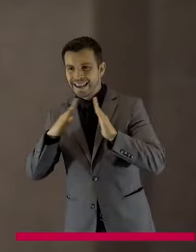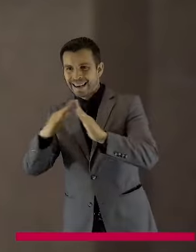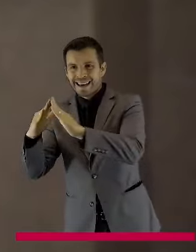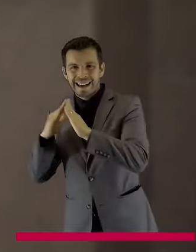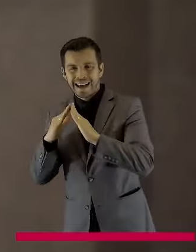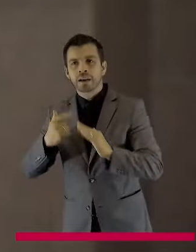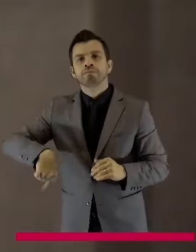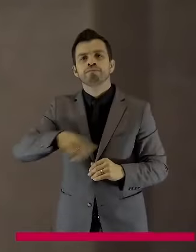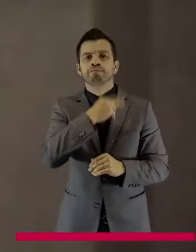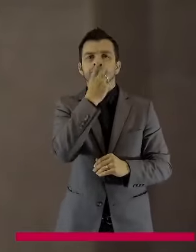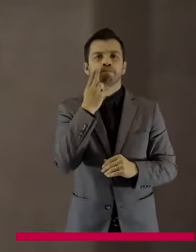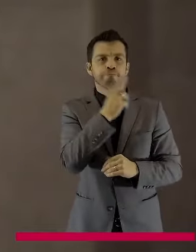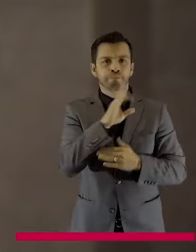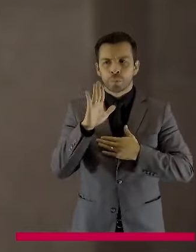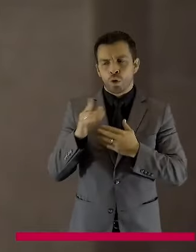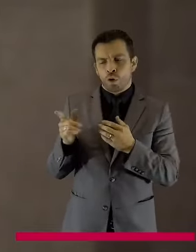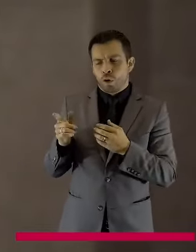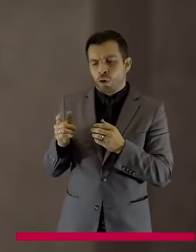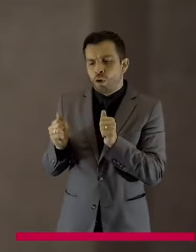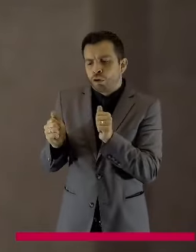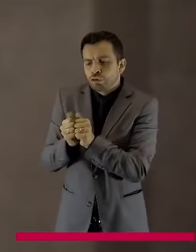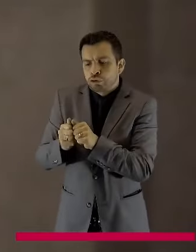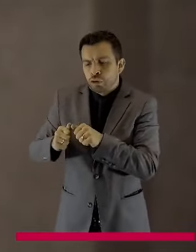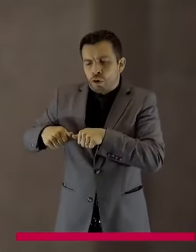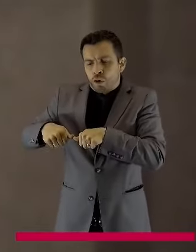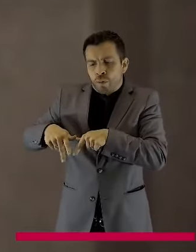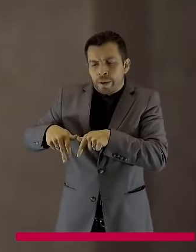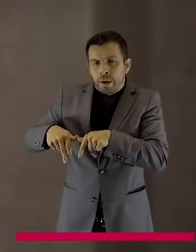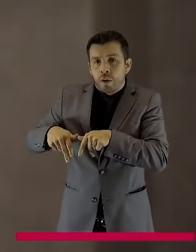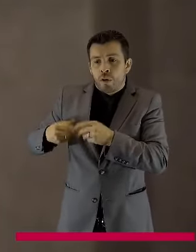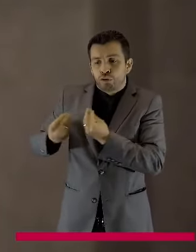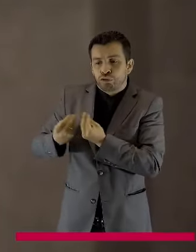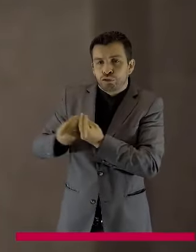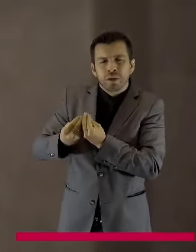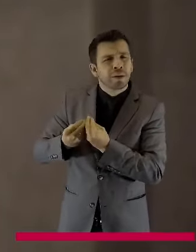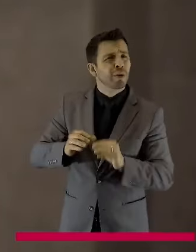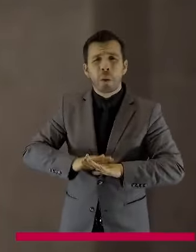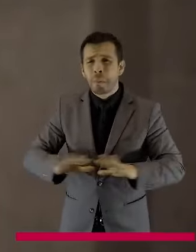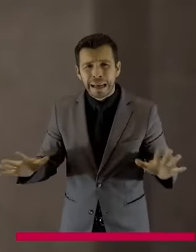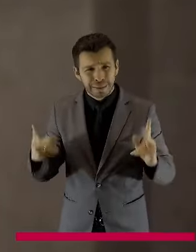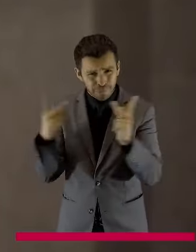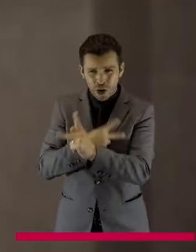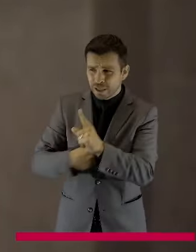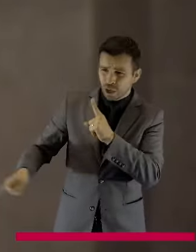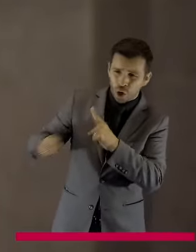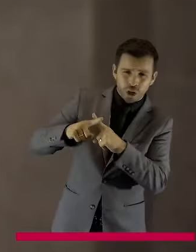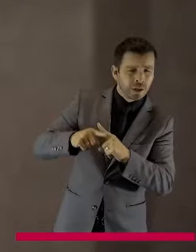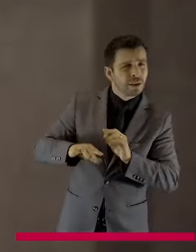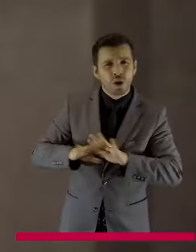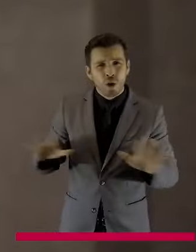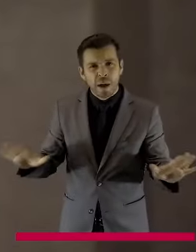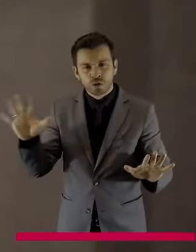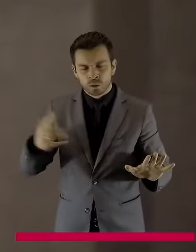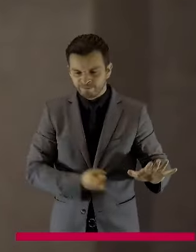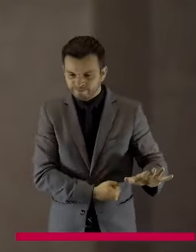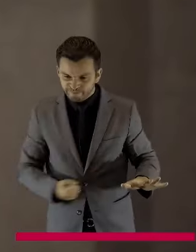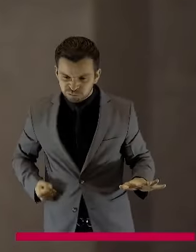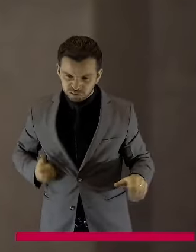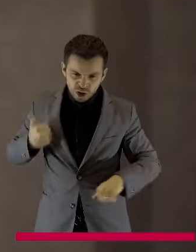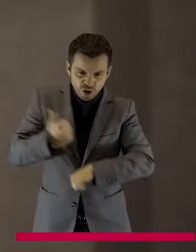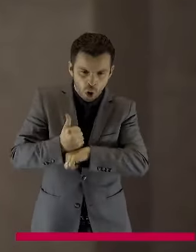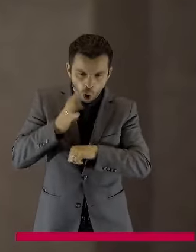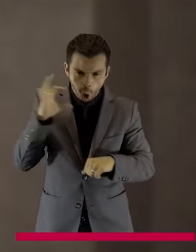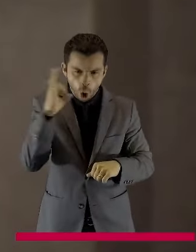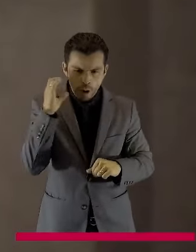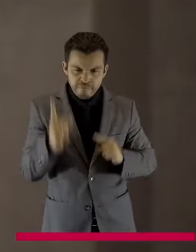nuestros compañeros se comprometan también a erradicar las violencias machistas y